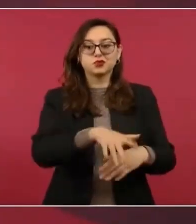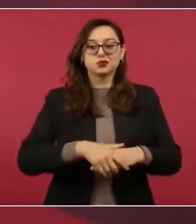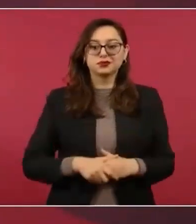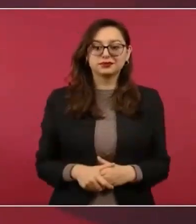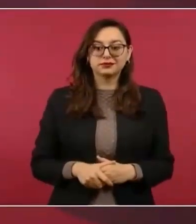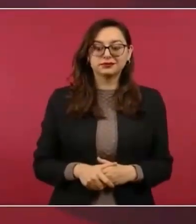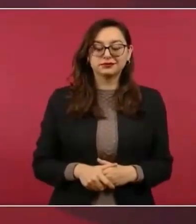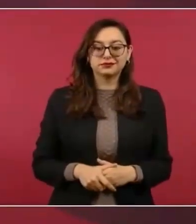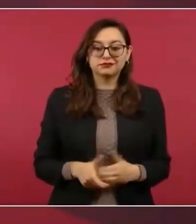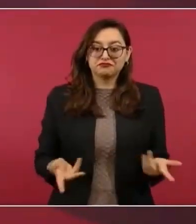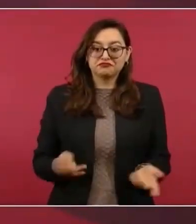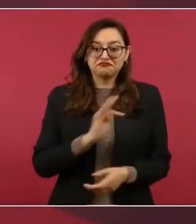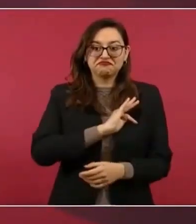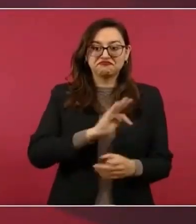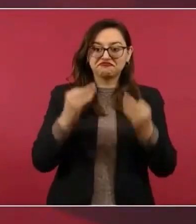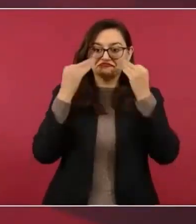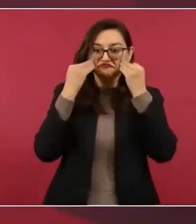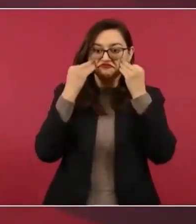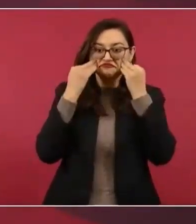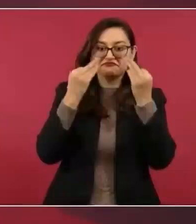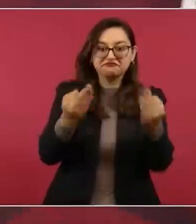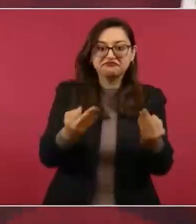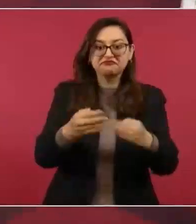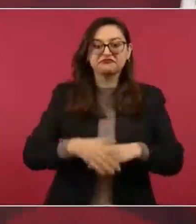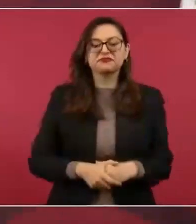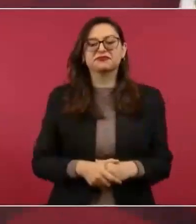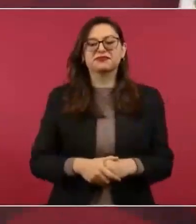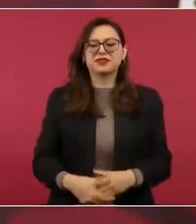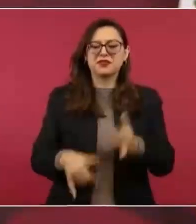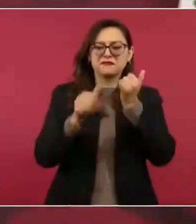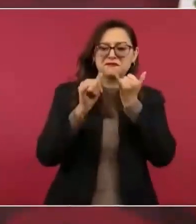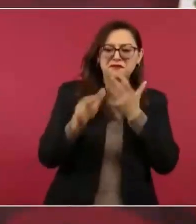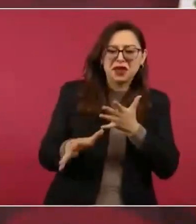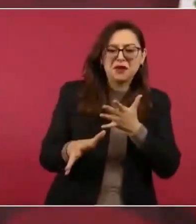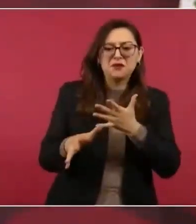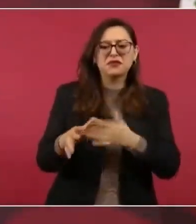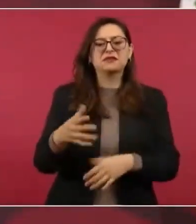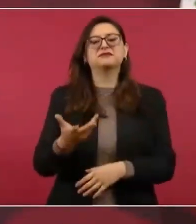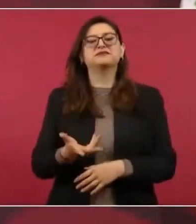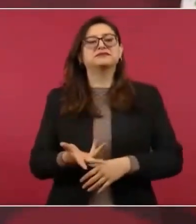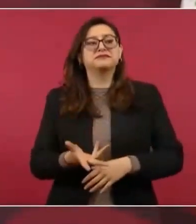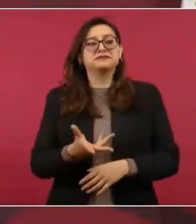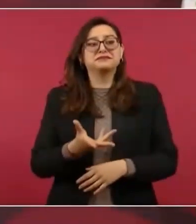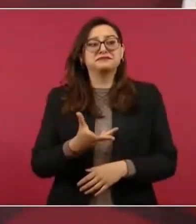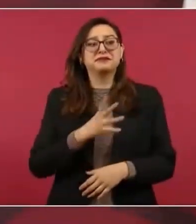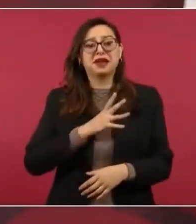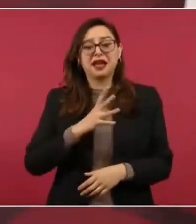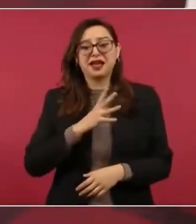Y hay constancia. Y si hubo fraude, no hubo fraude. Bueno,